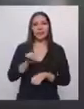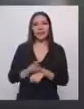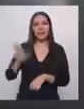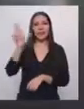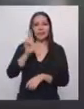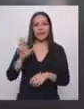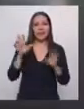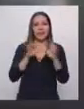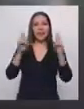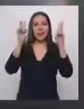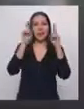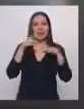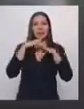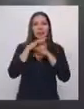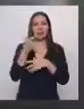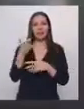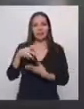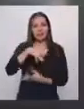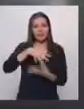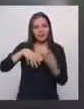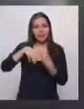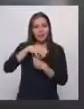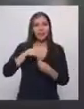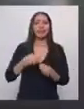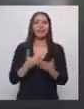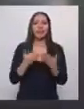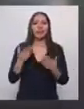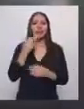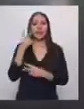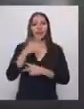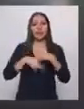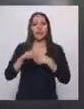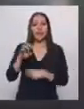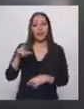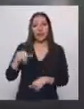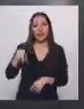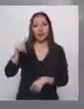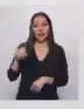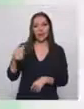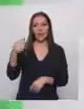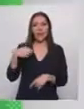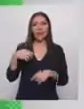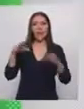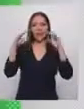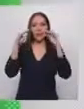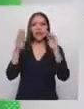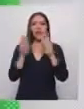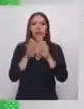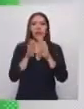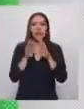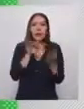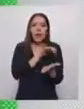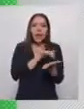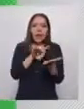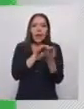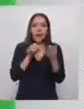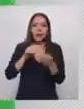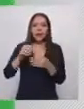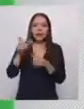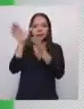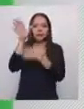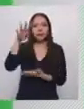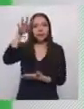de León, subdirector de la revista Fortuna, quien nos dirá cómo leer, pero también cómo interpretar nuestros estados de cuenta bancarias. Mi querido Fer, ¿cómo estás? Muy buenos